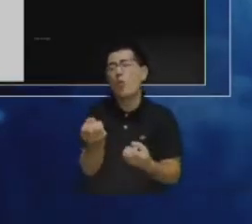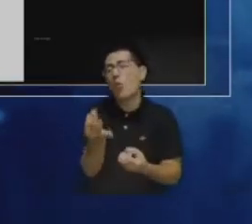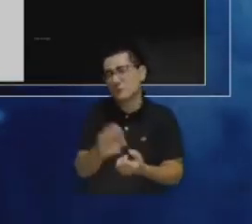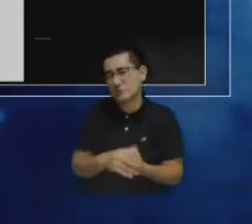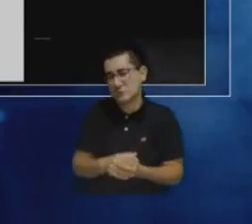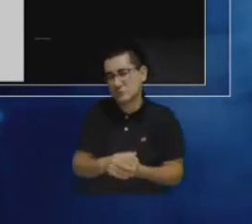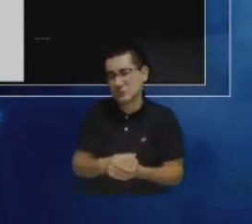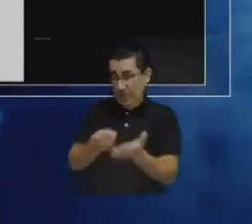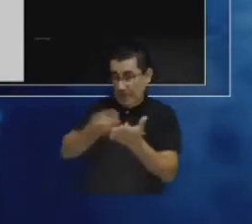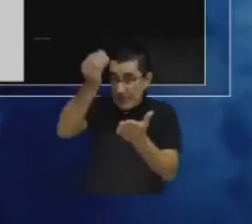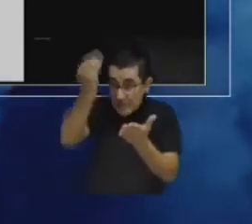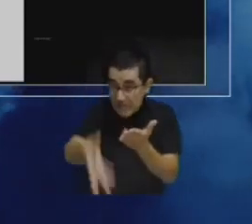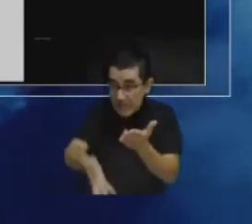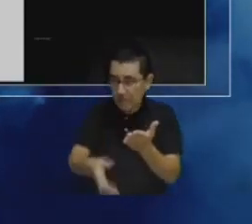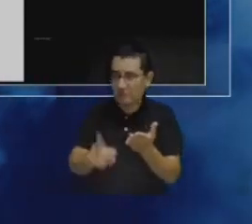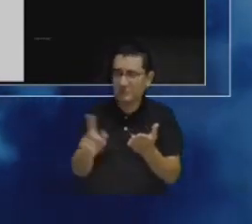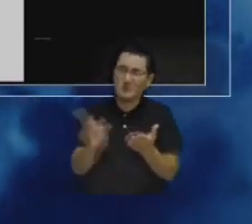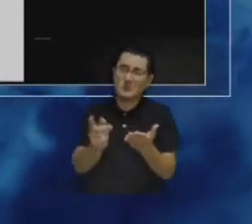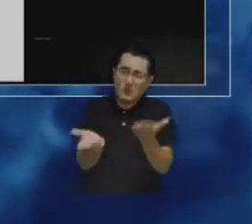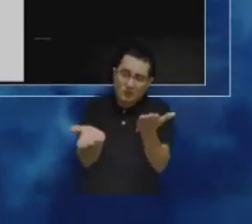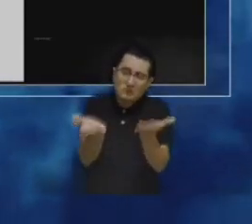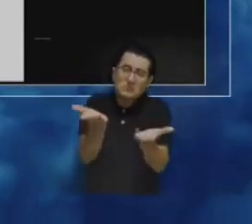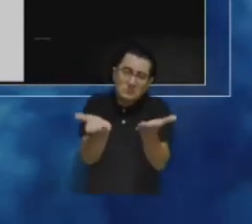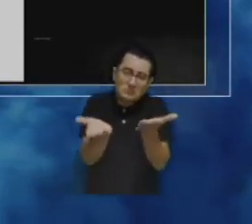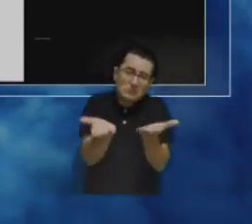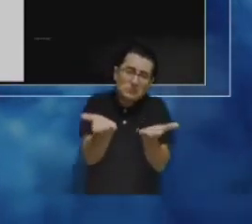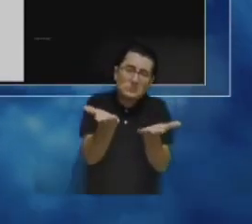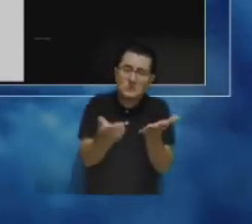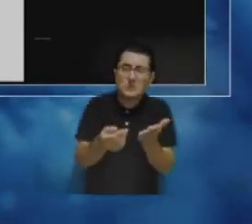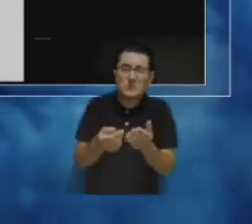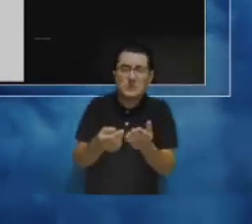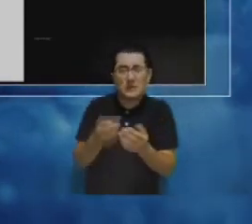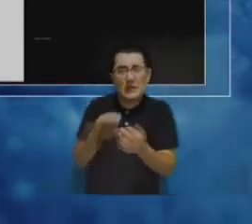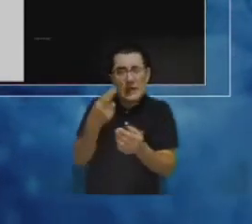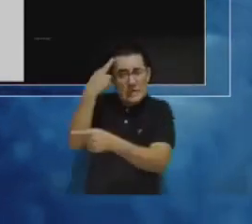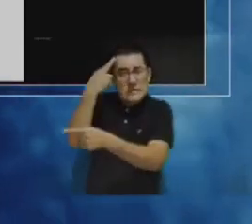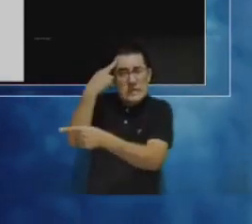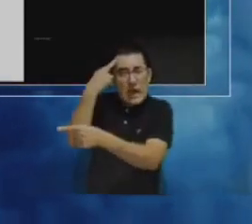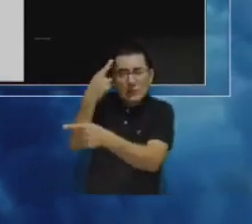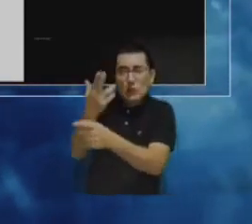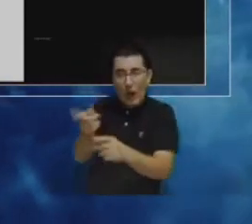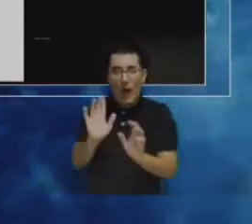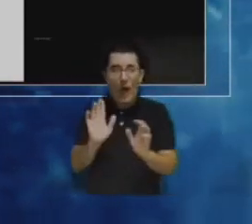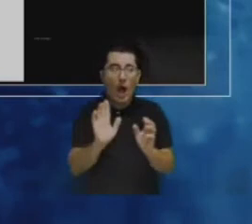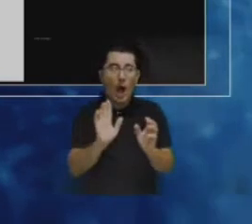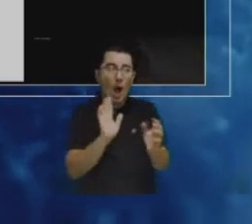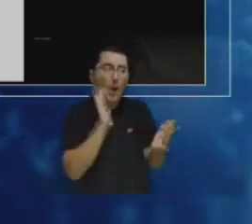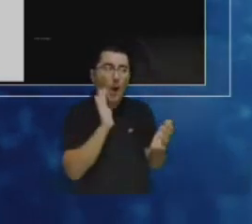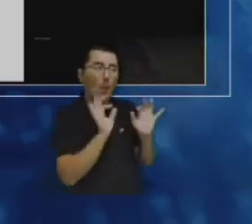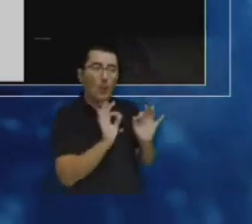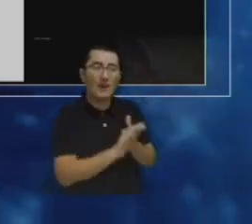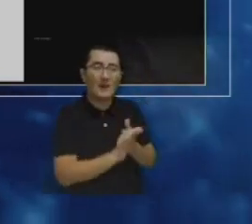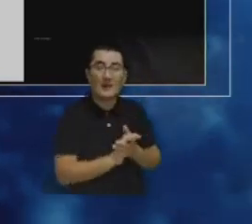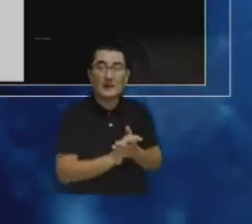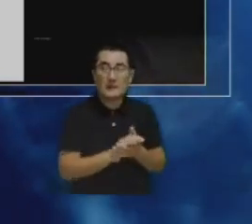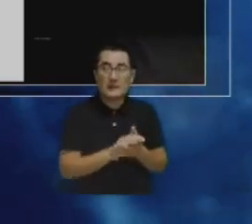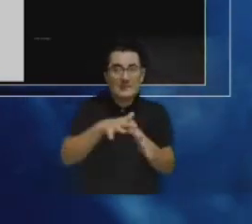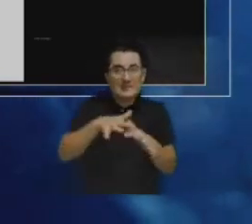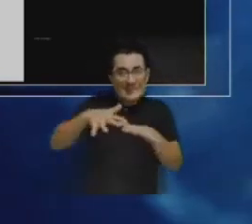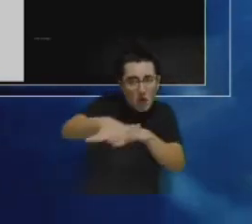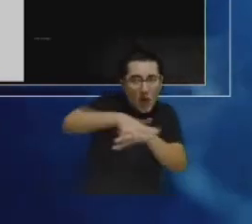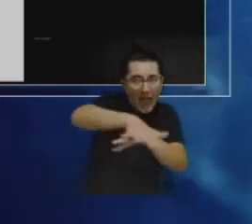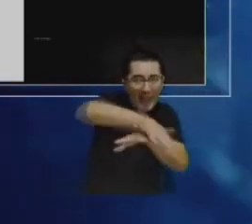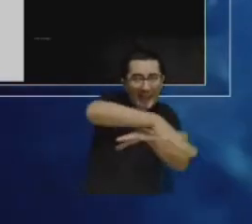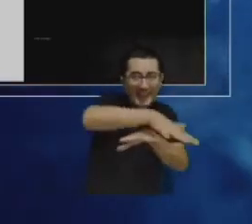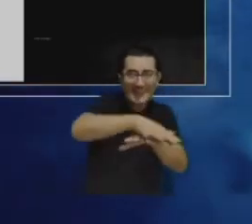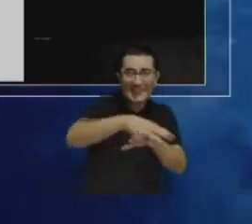Santiago, ¿sí?, porque esto va a permitir que las redes y las soluciones inalámbricas se implementen y